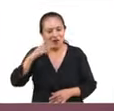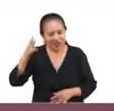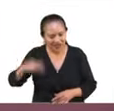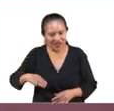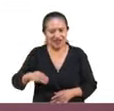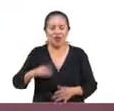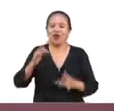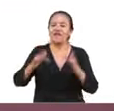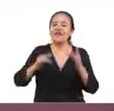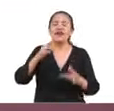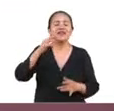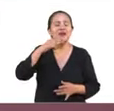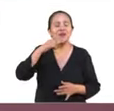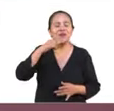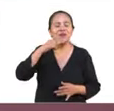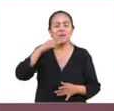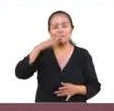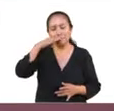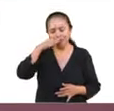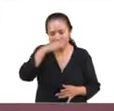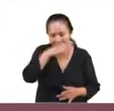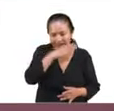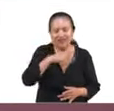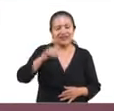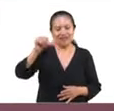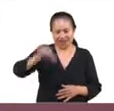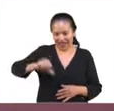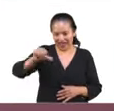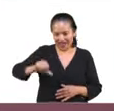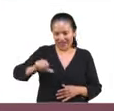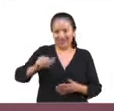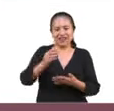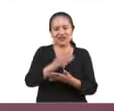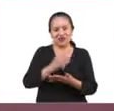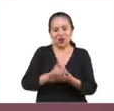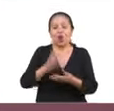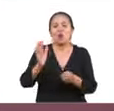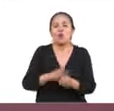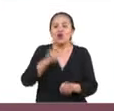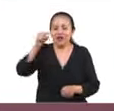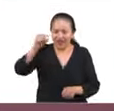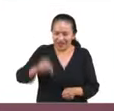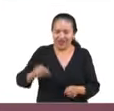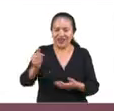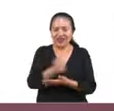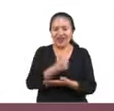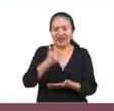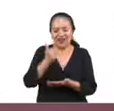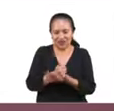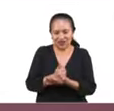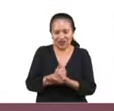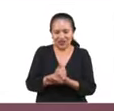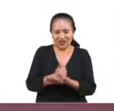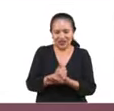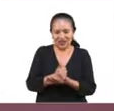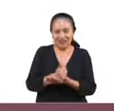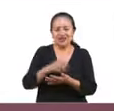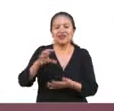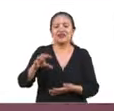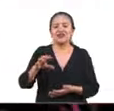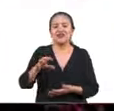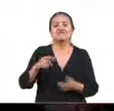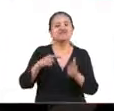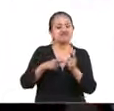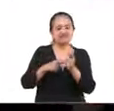Maíz, aquí hay la Feria de las Culturas de la ciudad, porque aquí en la ciudad la mitad del territorio sigue